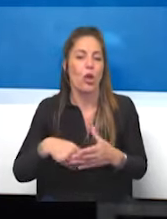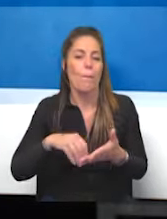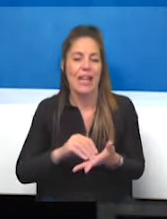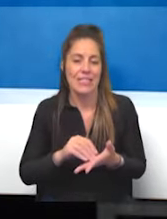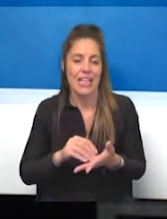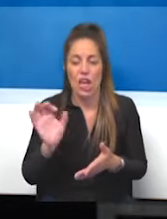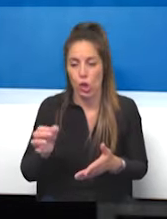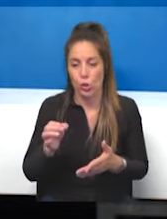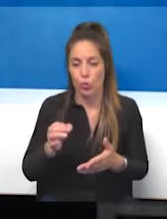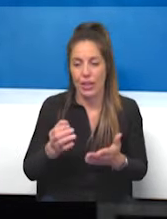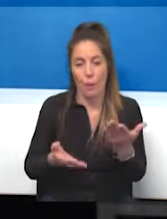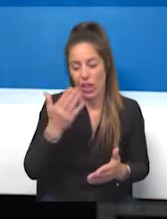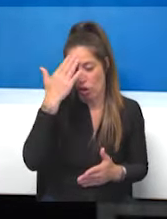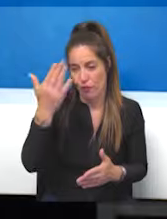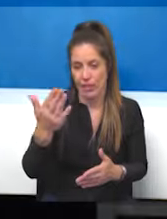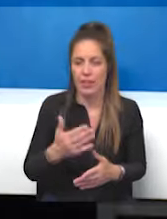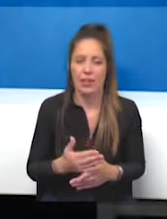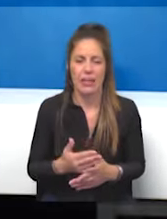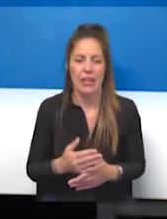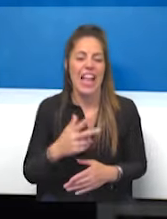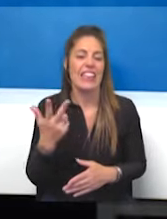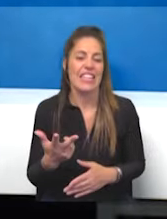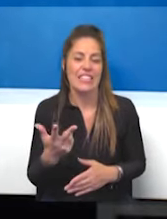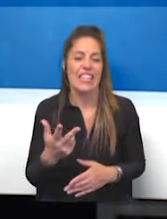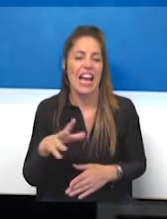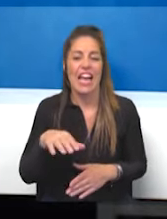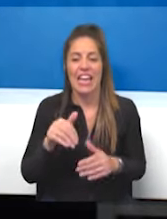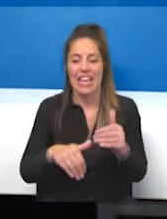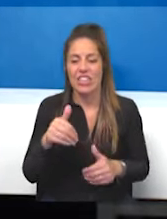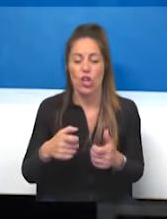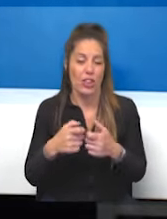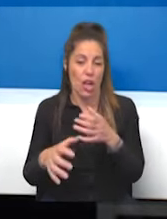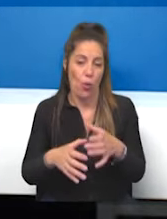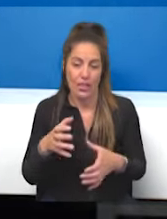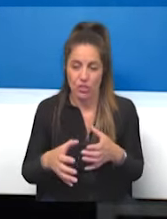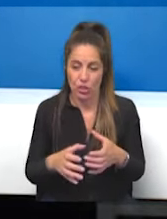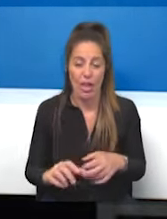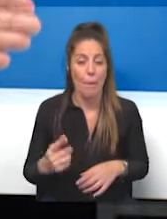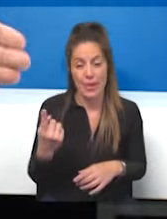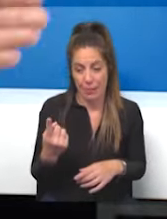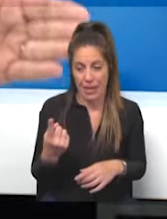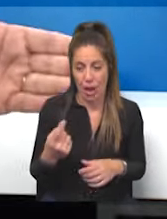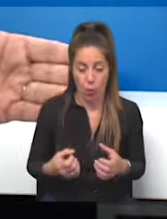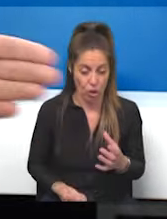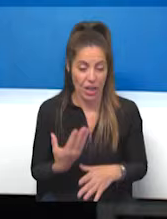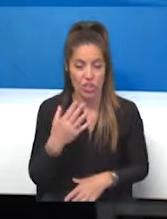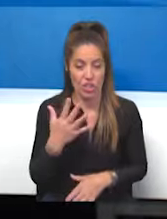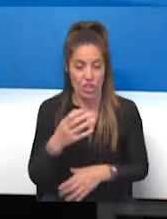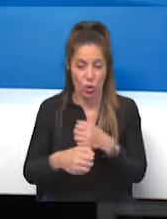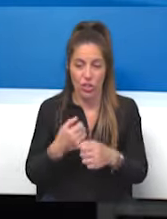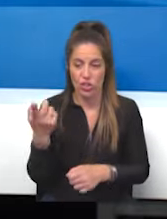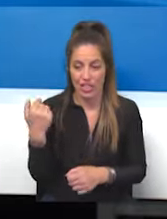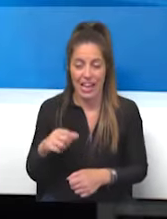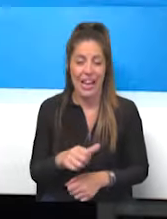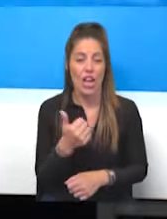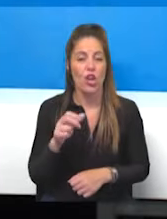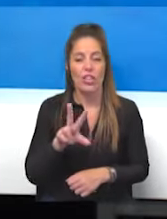frente amplio es la tercera elección de la coalición la primera fue cuando nació hace 5 años que ganó por